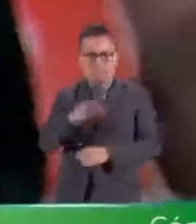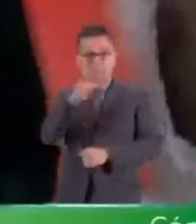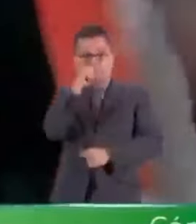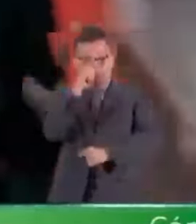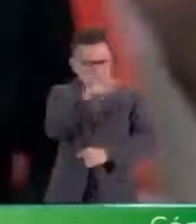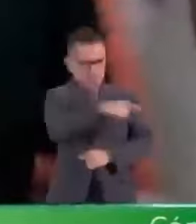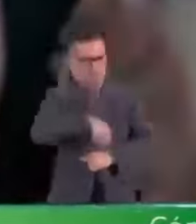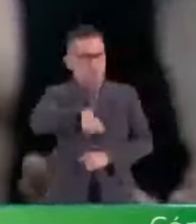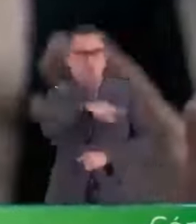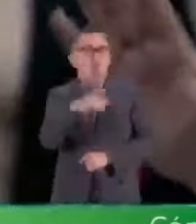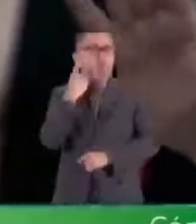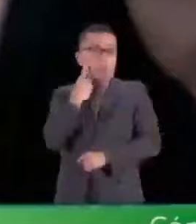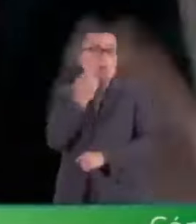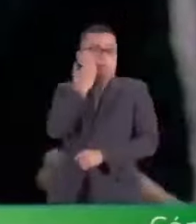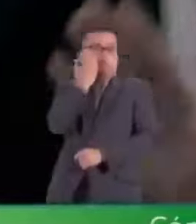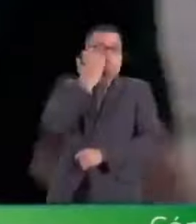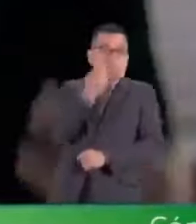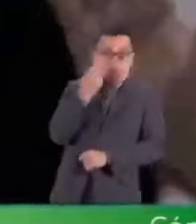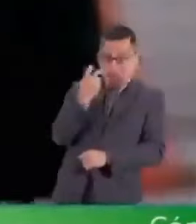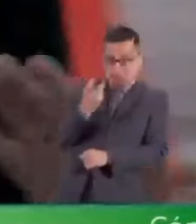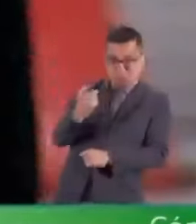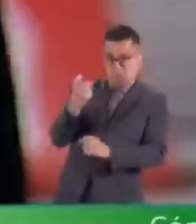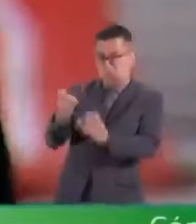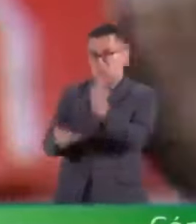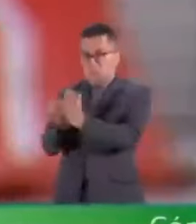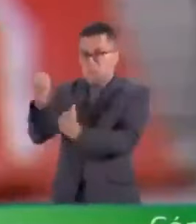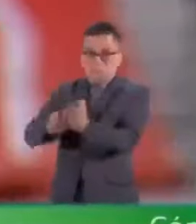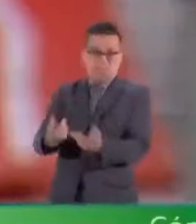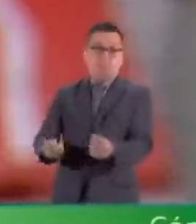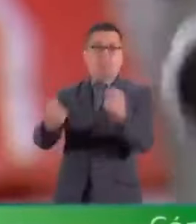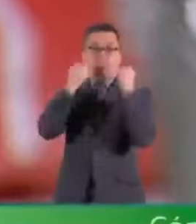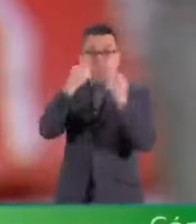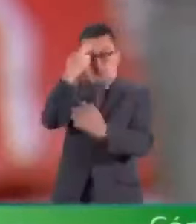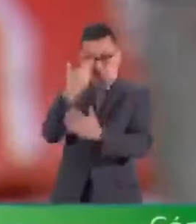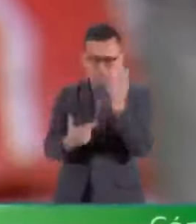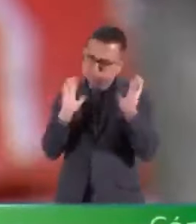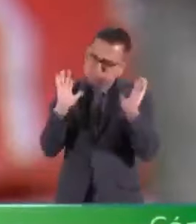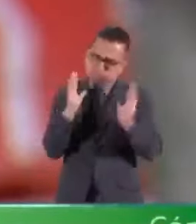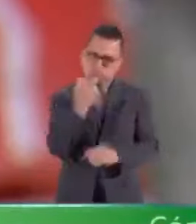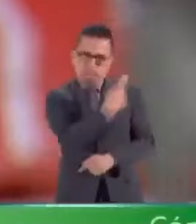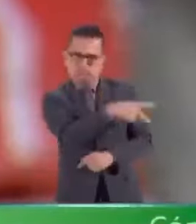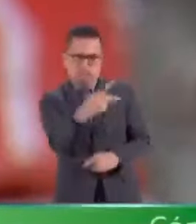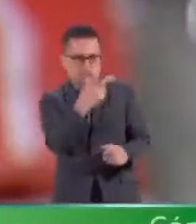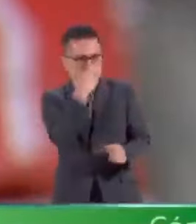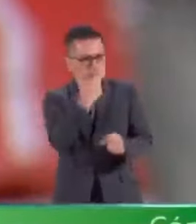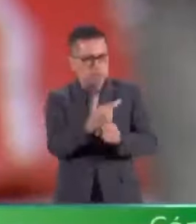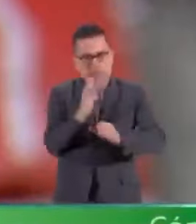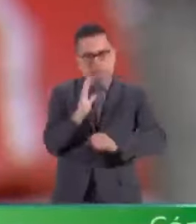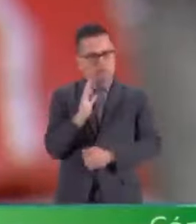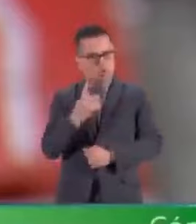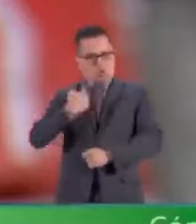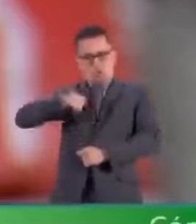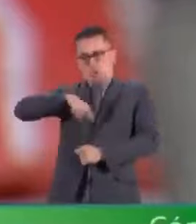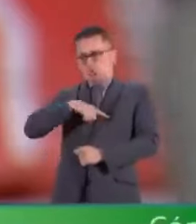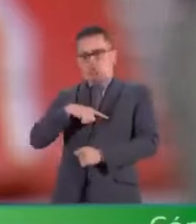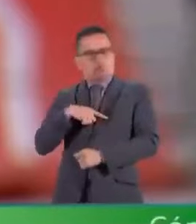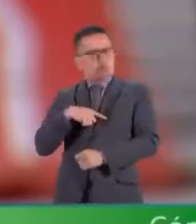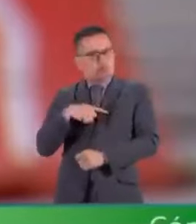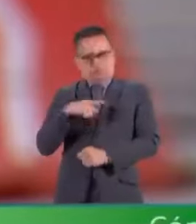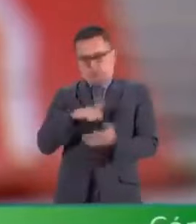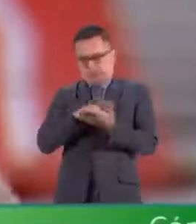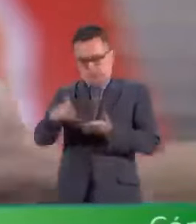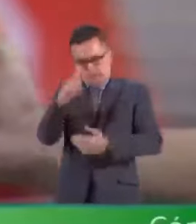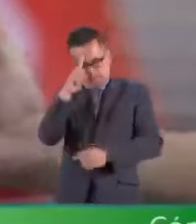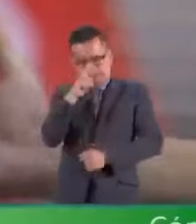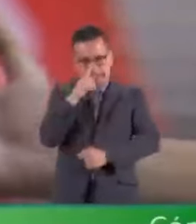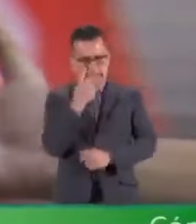un desacato, esa es responsabilidad de cada una y cada uno. Nosotros tenemos derecho a que conste en el expediente lo que he